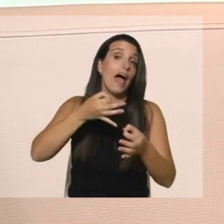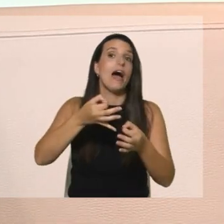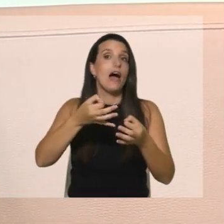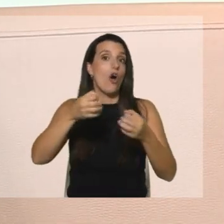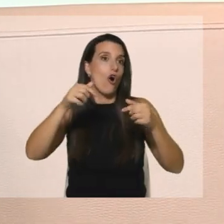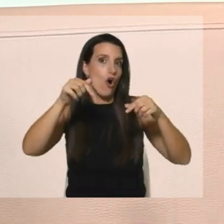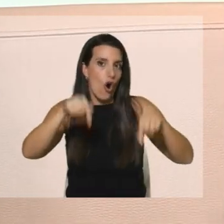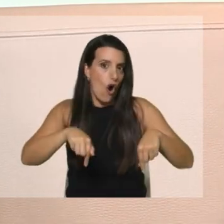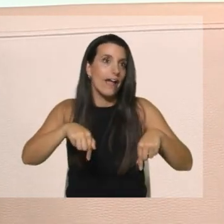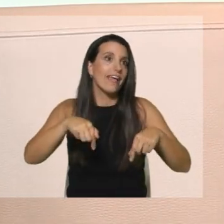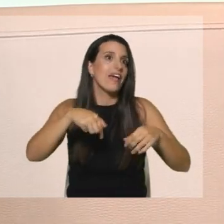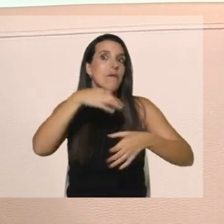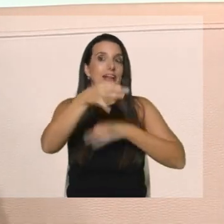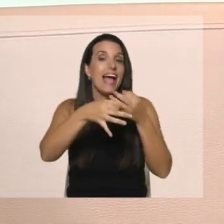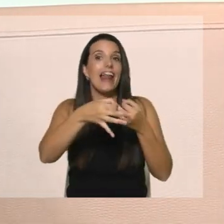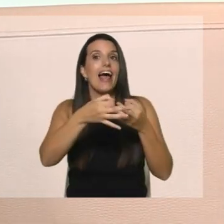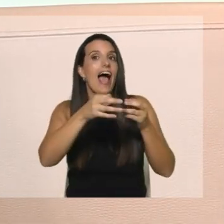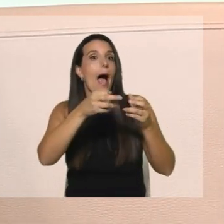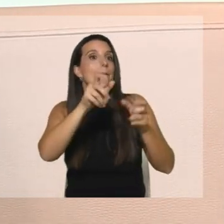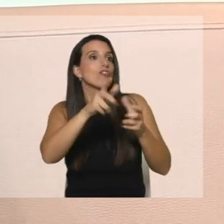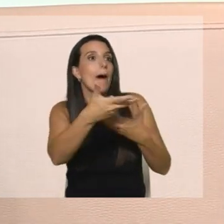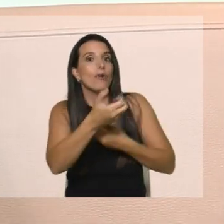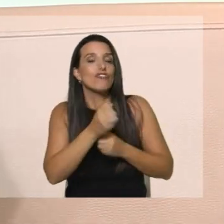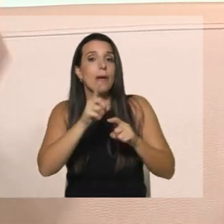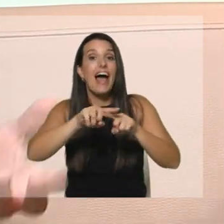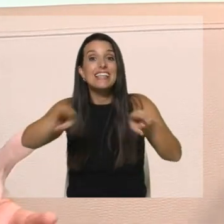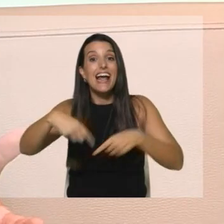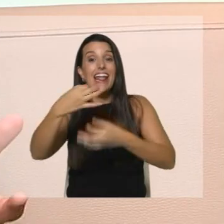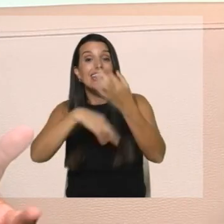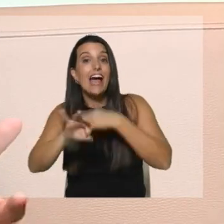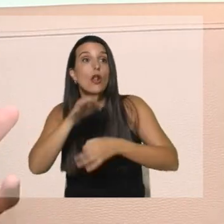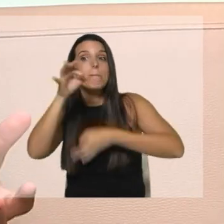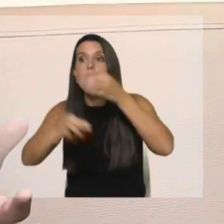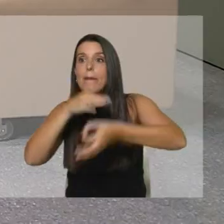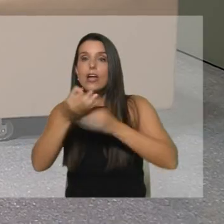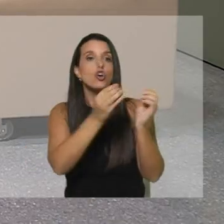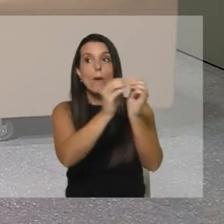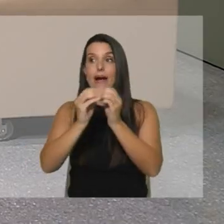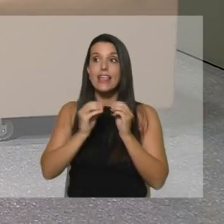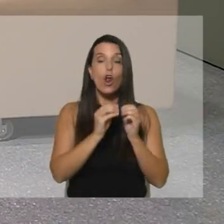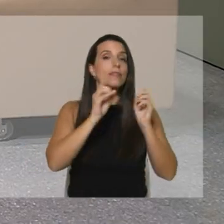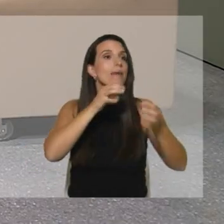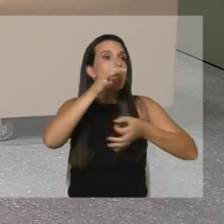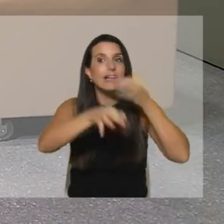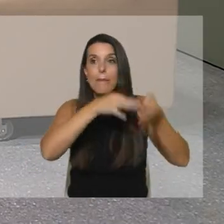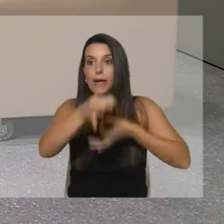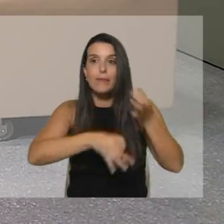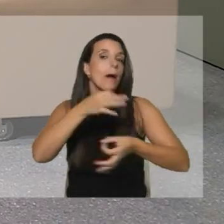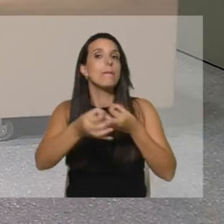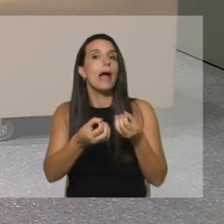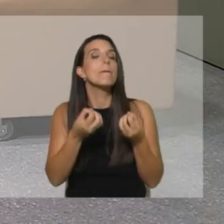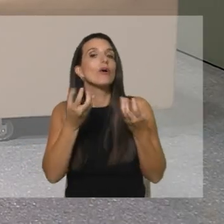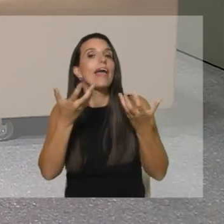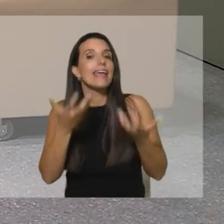hoy, sino transmitirla también a las salas de teatro y transmitirla a los compañeros, a las personas con las que trabajamos nosotros.